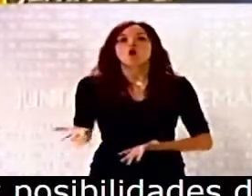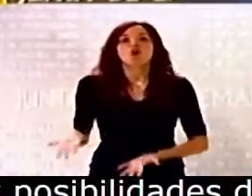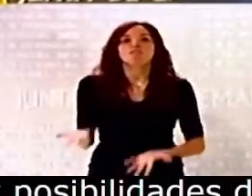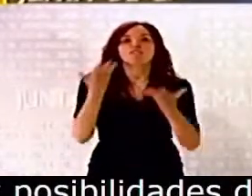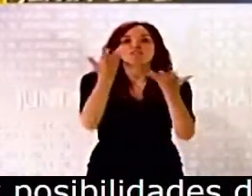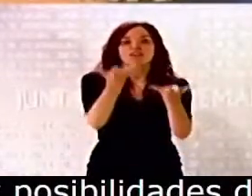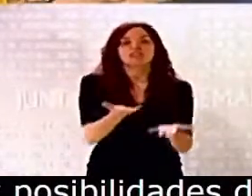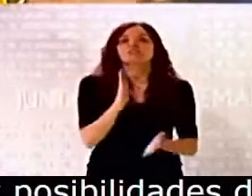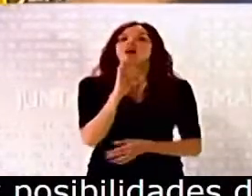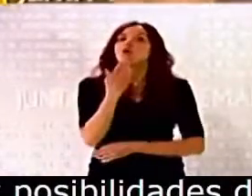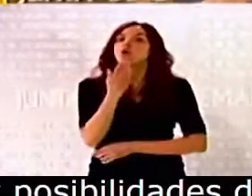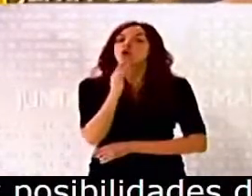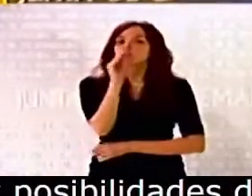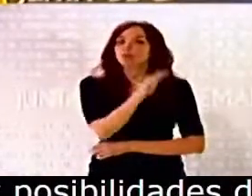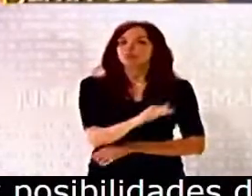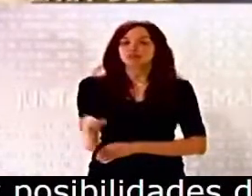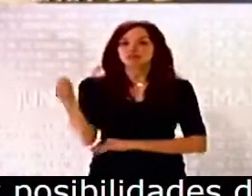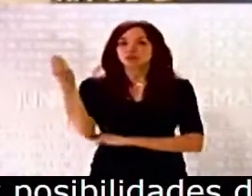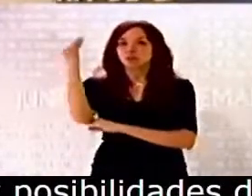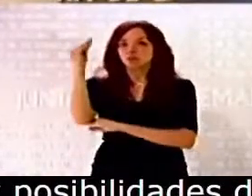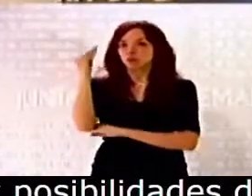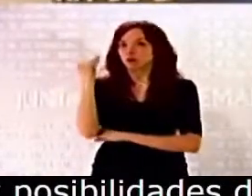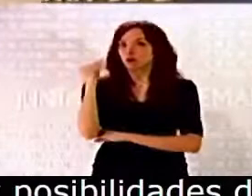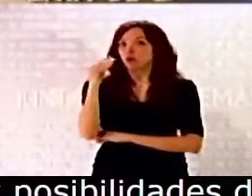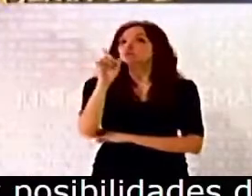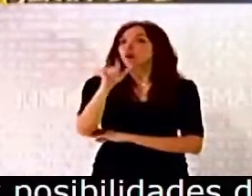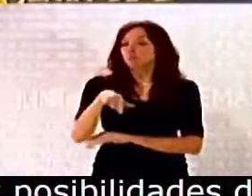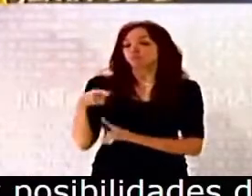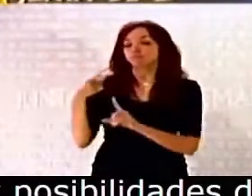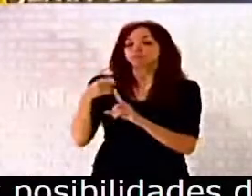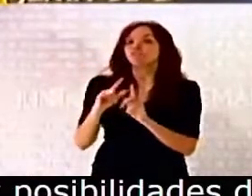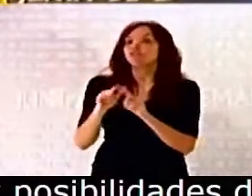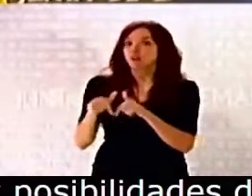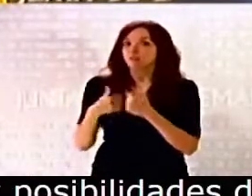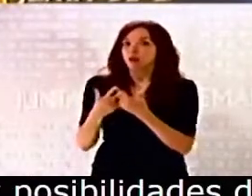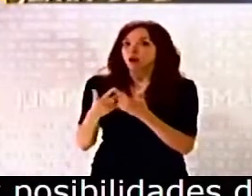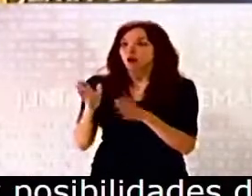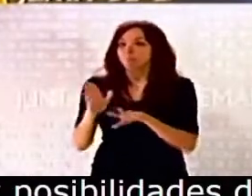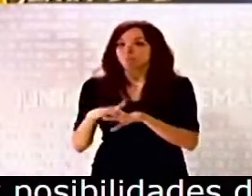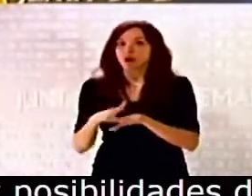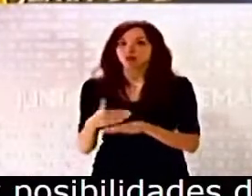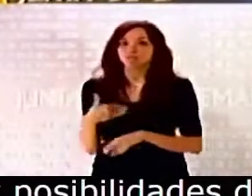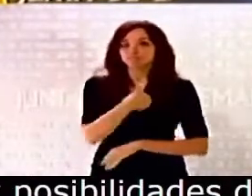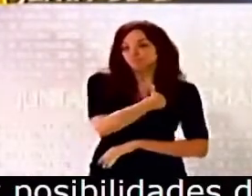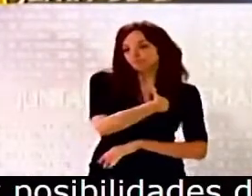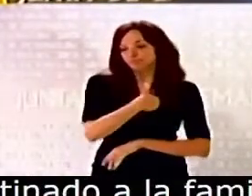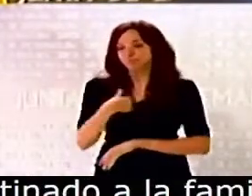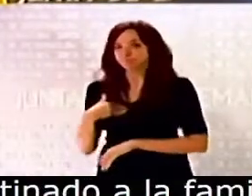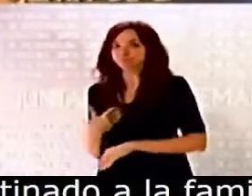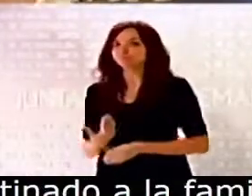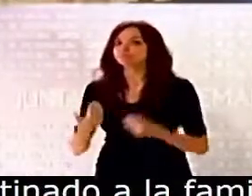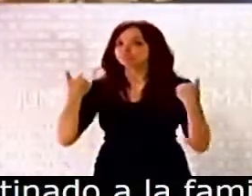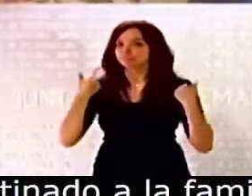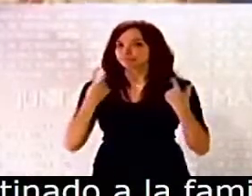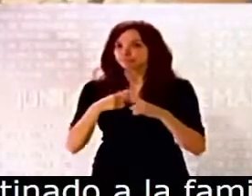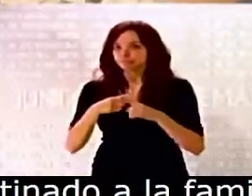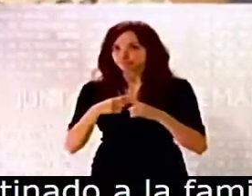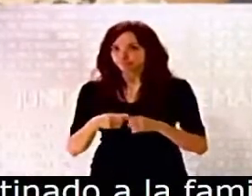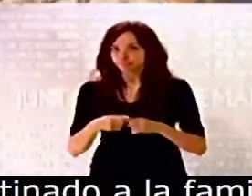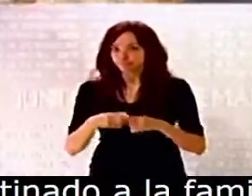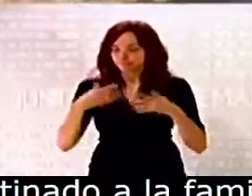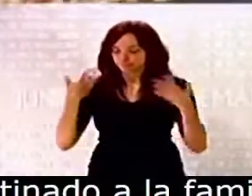infantil y juvenil destinada a los muchachos, pero también a la familia, en aras a la conciliación y la responsabilidad. Quiero decir con